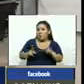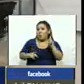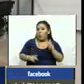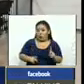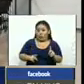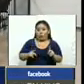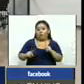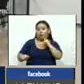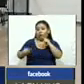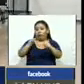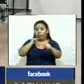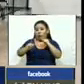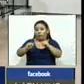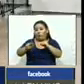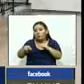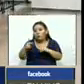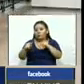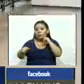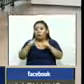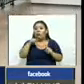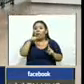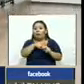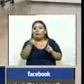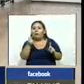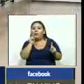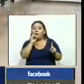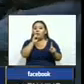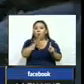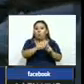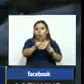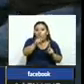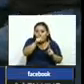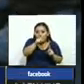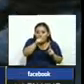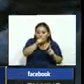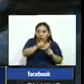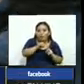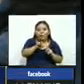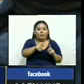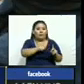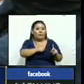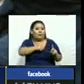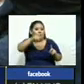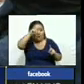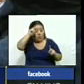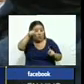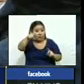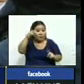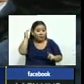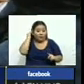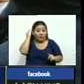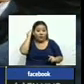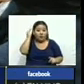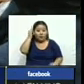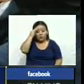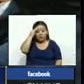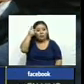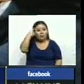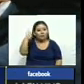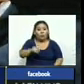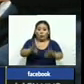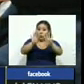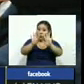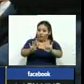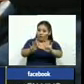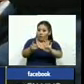un subinspector a quien la policía acusaba del delito de incumplimiento de deberes. Recordemos que estos 9 elementos